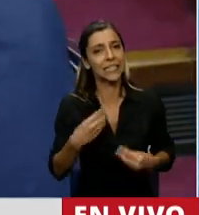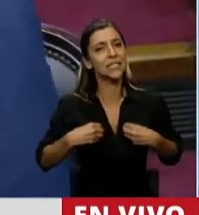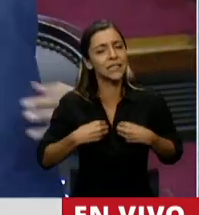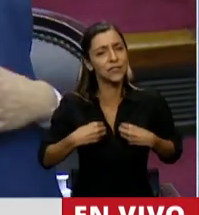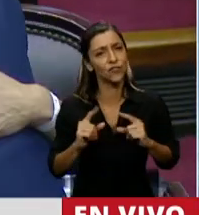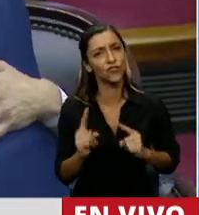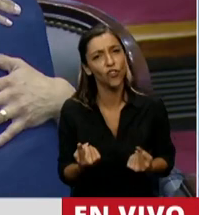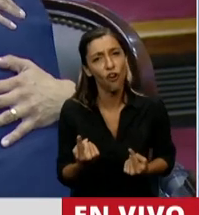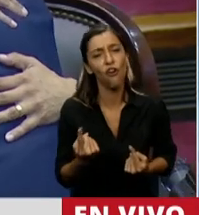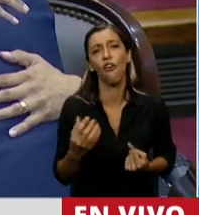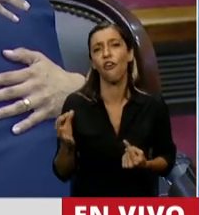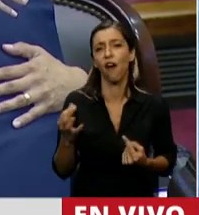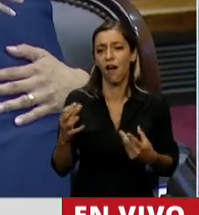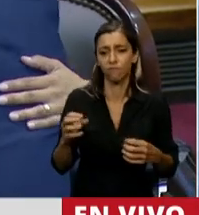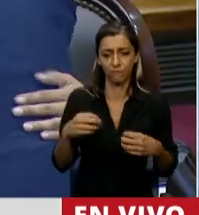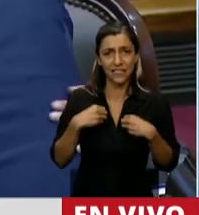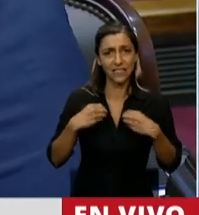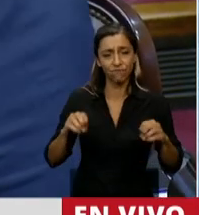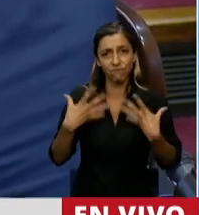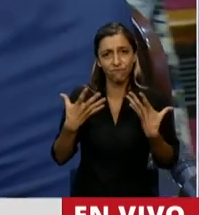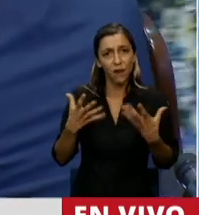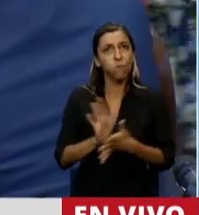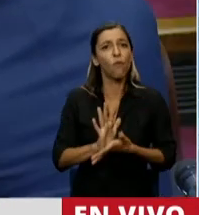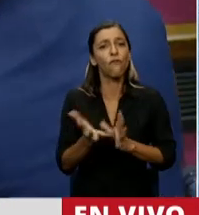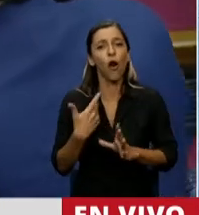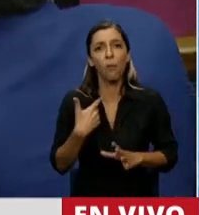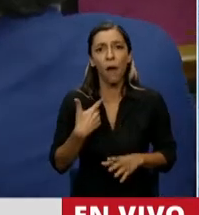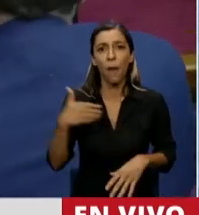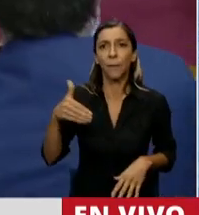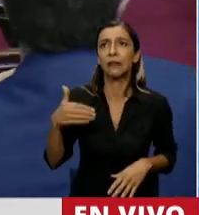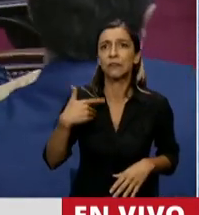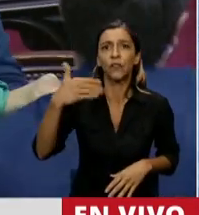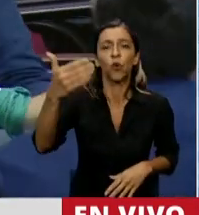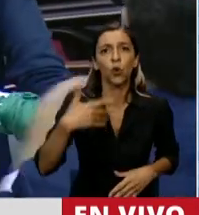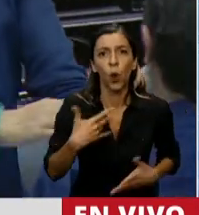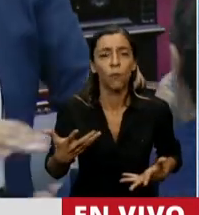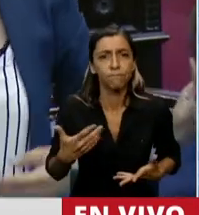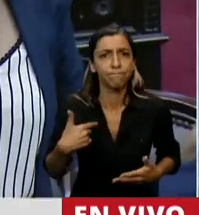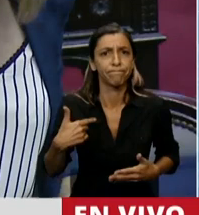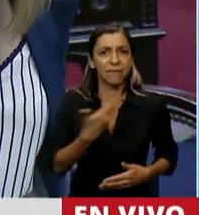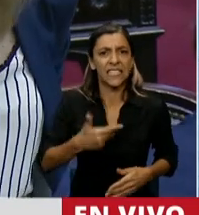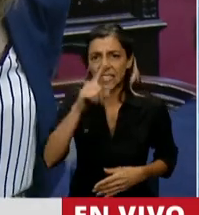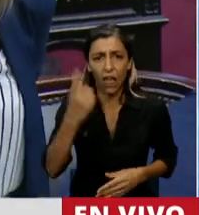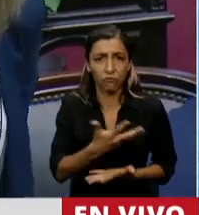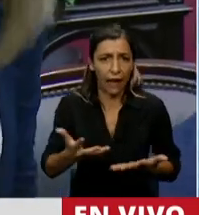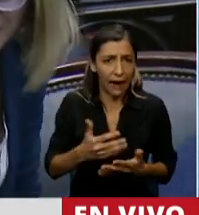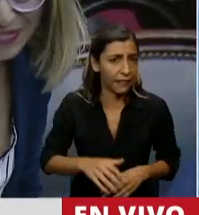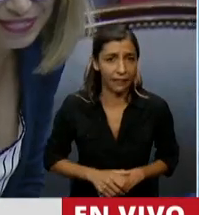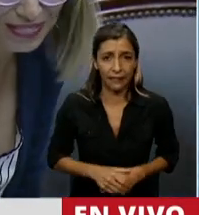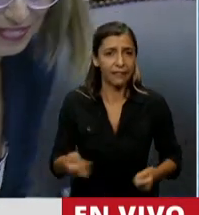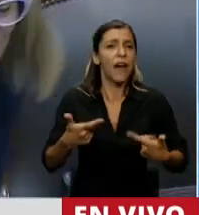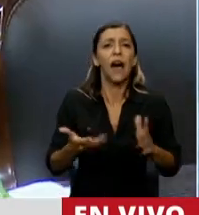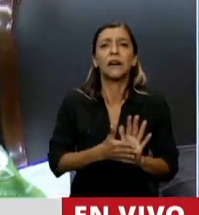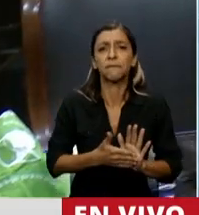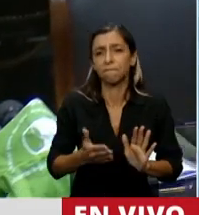desamparadas, tarde porque hipoteca nuestro presente y nuestro futuro. Llega tarde cuando no existen las garantías